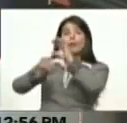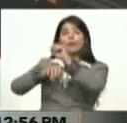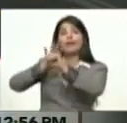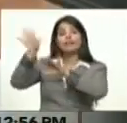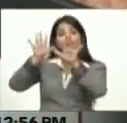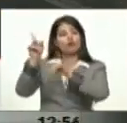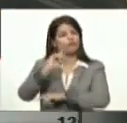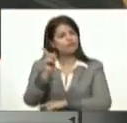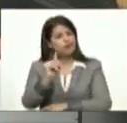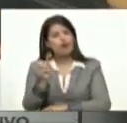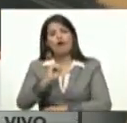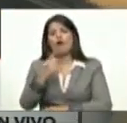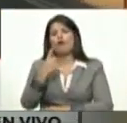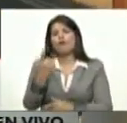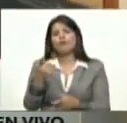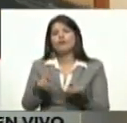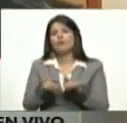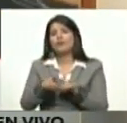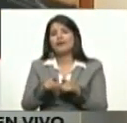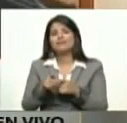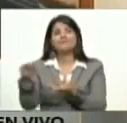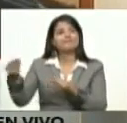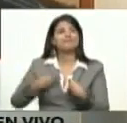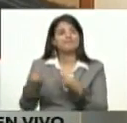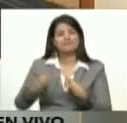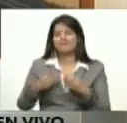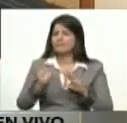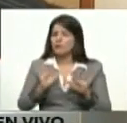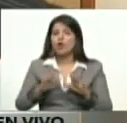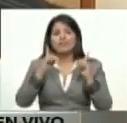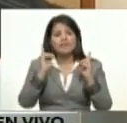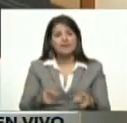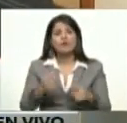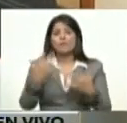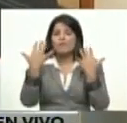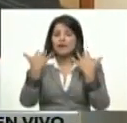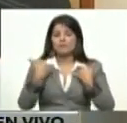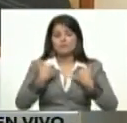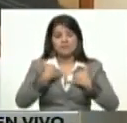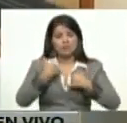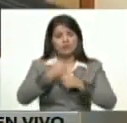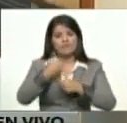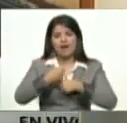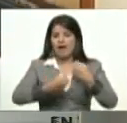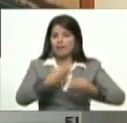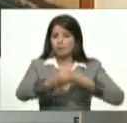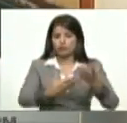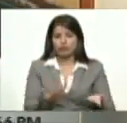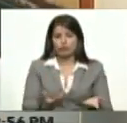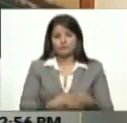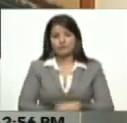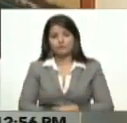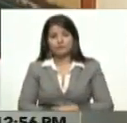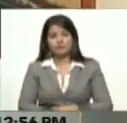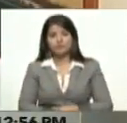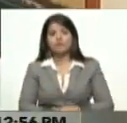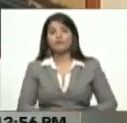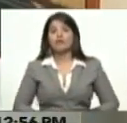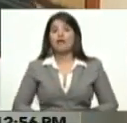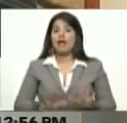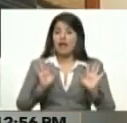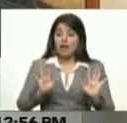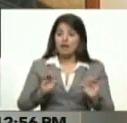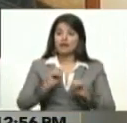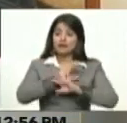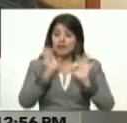beneficio o la que es una llave hacia la obtención de las divisas, sino la producción. Aquellos bienes, por supuesto, que sea